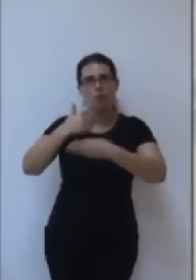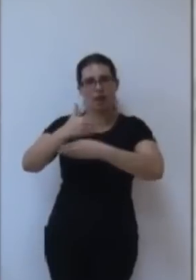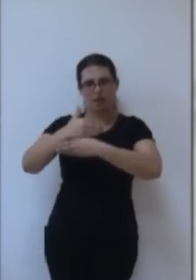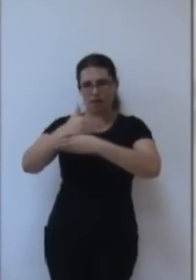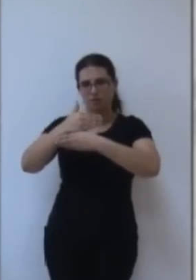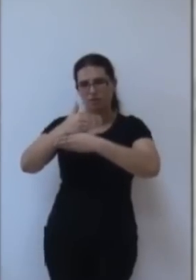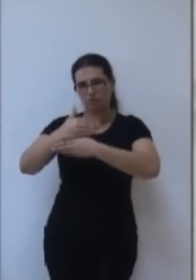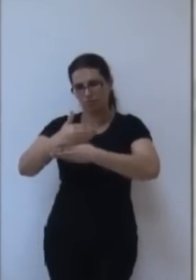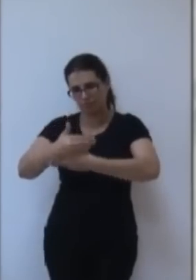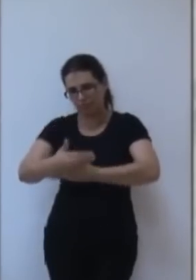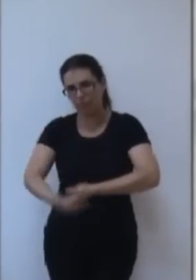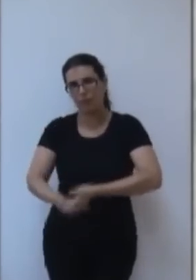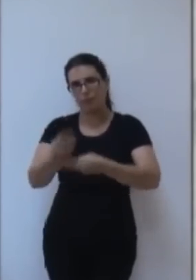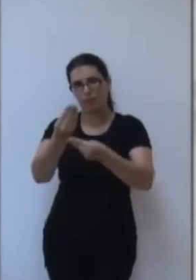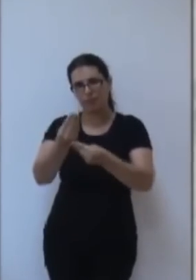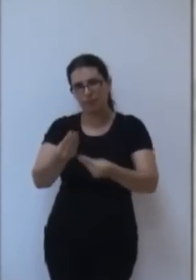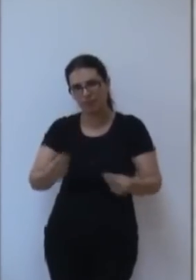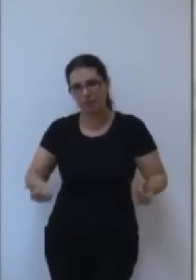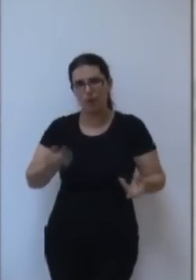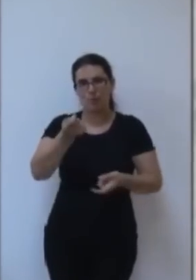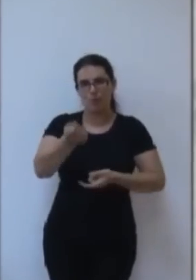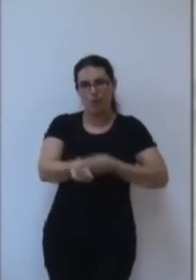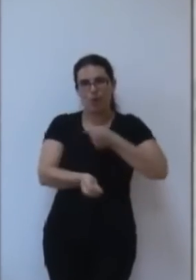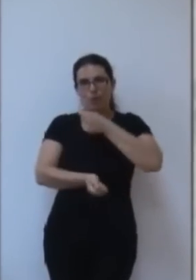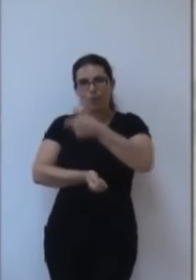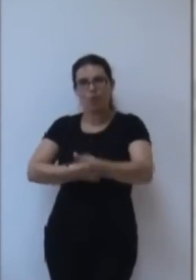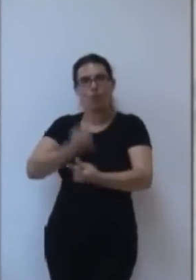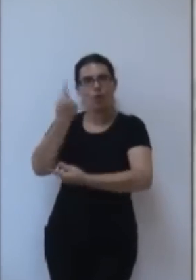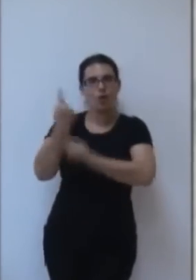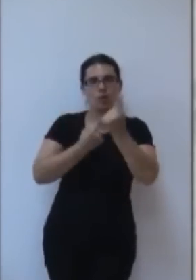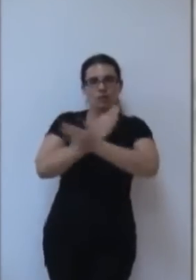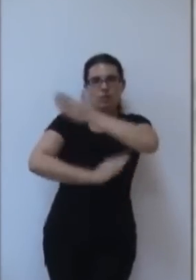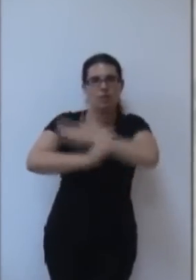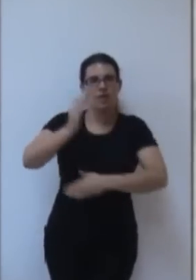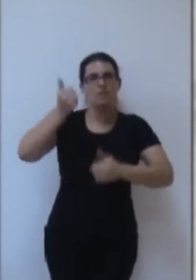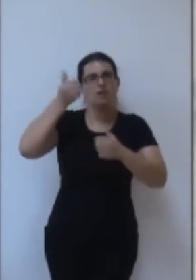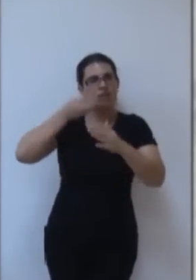y hay discapacidades que se van matizando, ¿no? Entonces